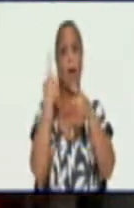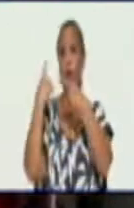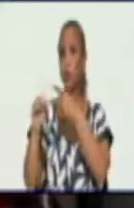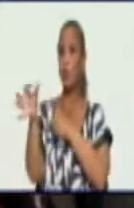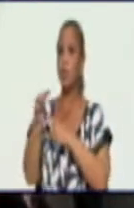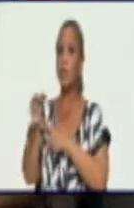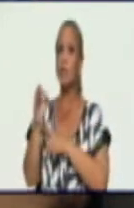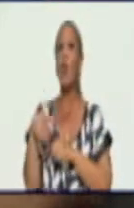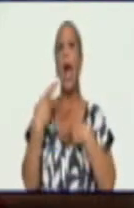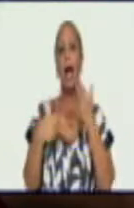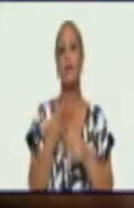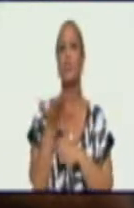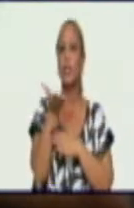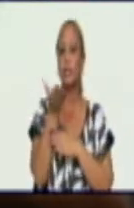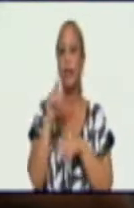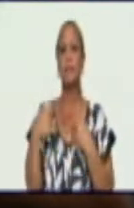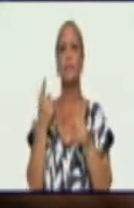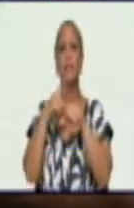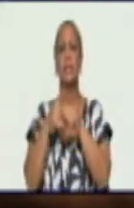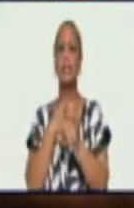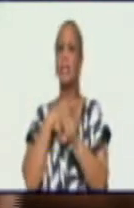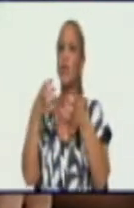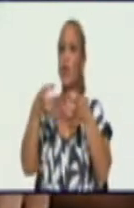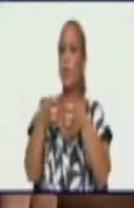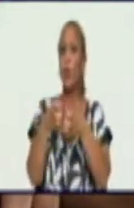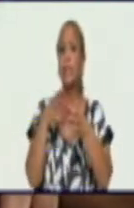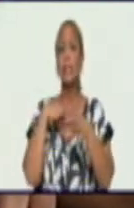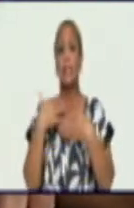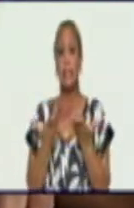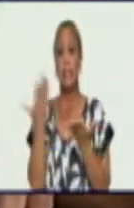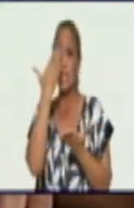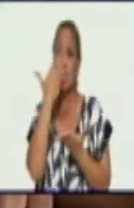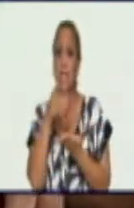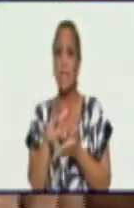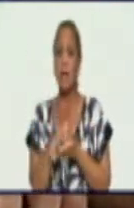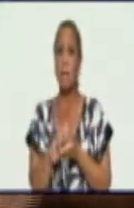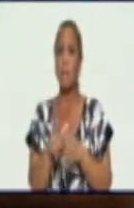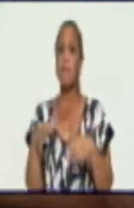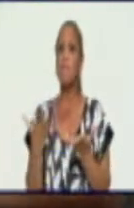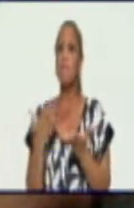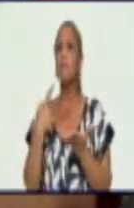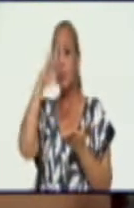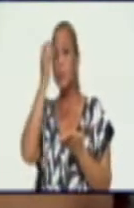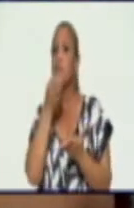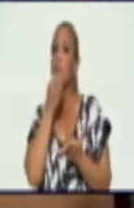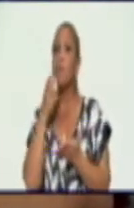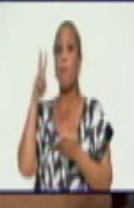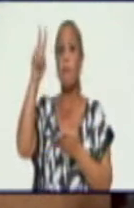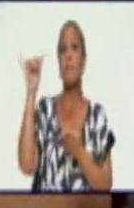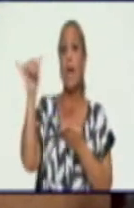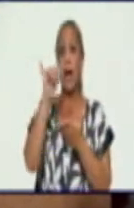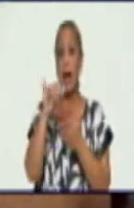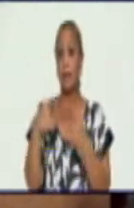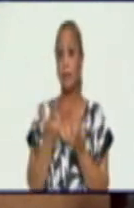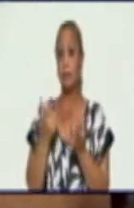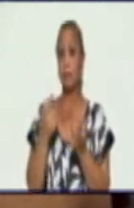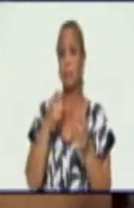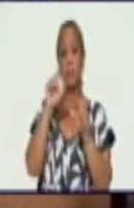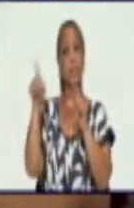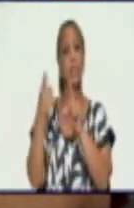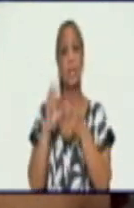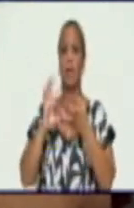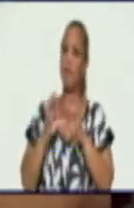hacerlo, solicitarlo con el tiempo. Y ese grupo tiene la facultad de decidir quién va a viajar y quién no y de qué forma lo